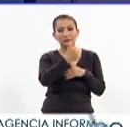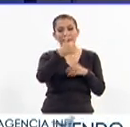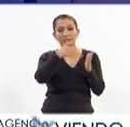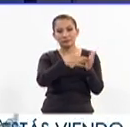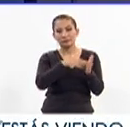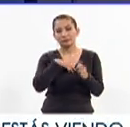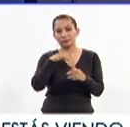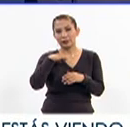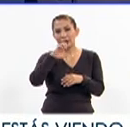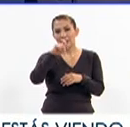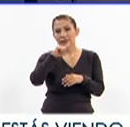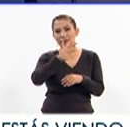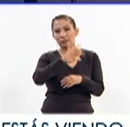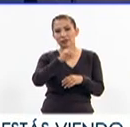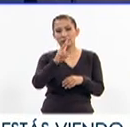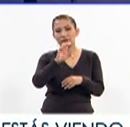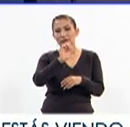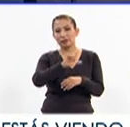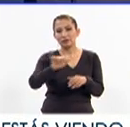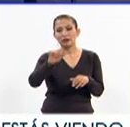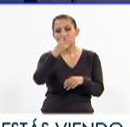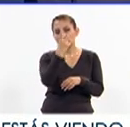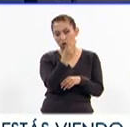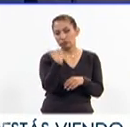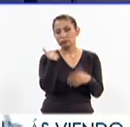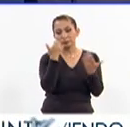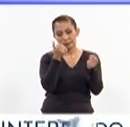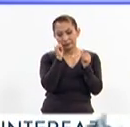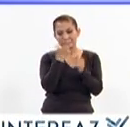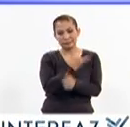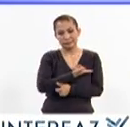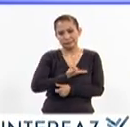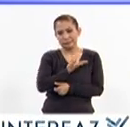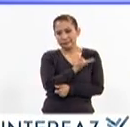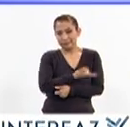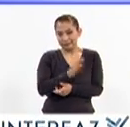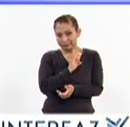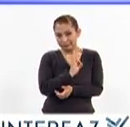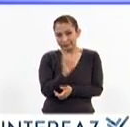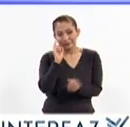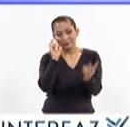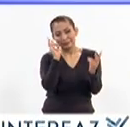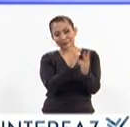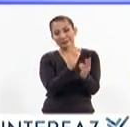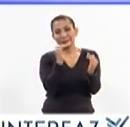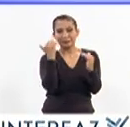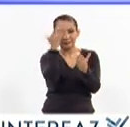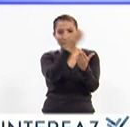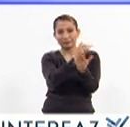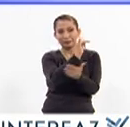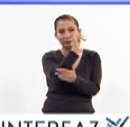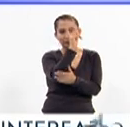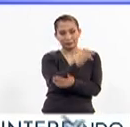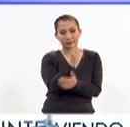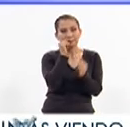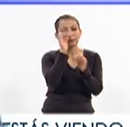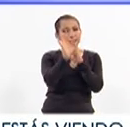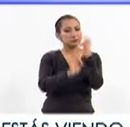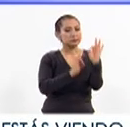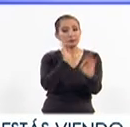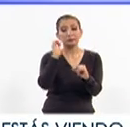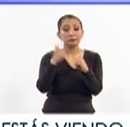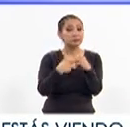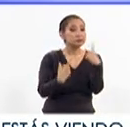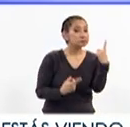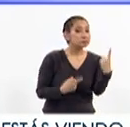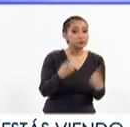5729-6000 y mi extensión la 52602 y estaremos gustosos de poderlos ver en nuestra casa y atender